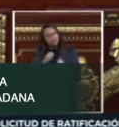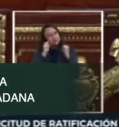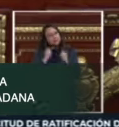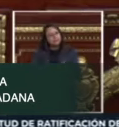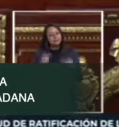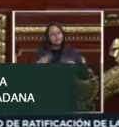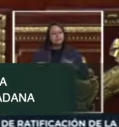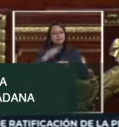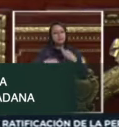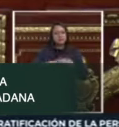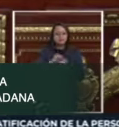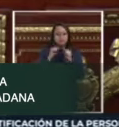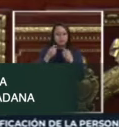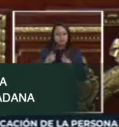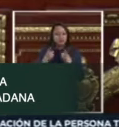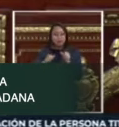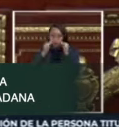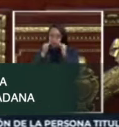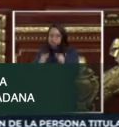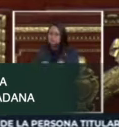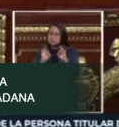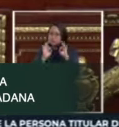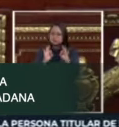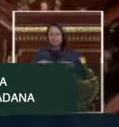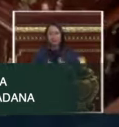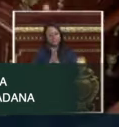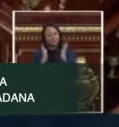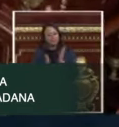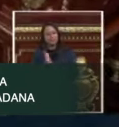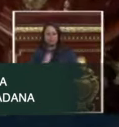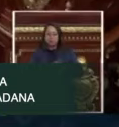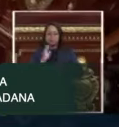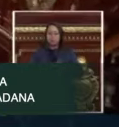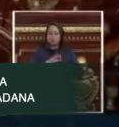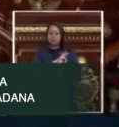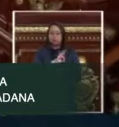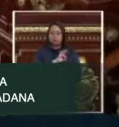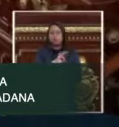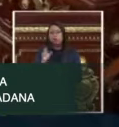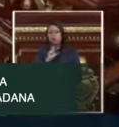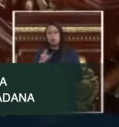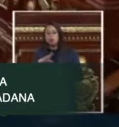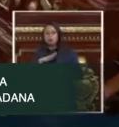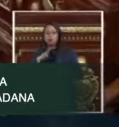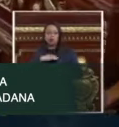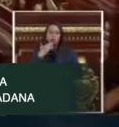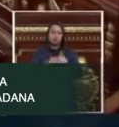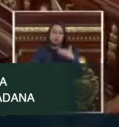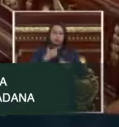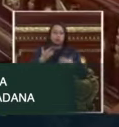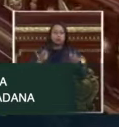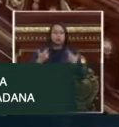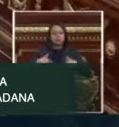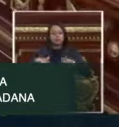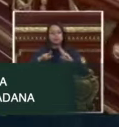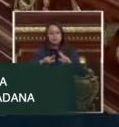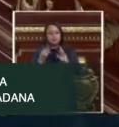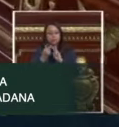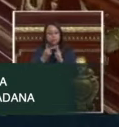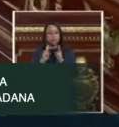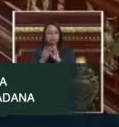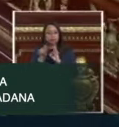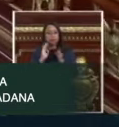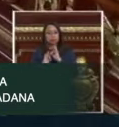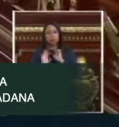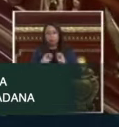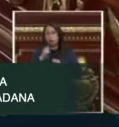proceso, el dictamen de la solicitud de ratificación, la comisión que él encabeza aprobó favorablemente la ratificación